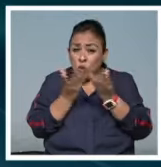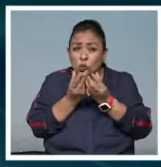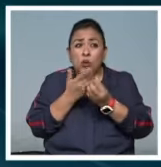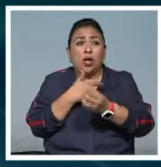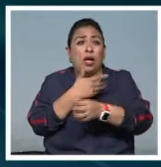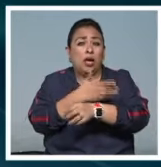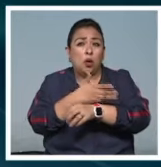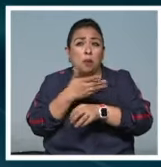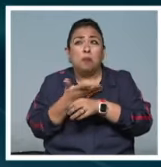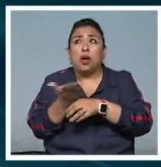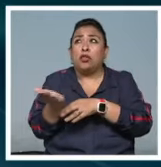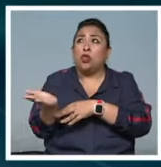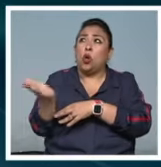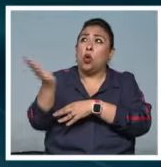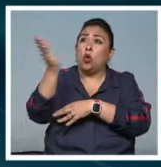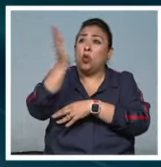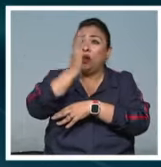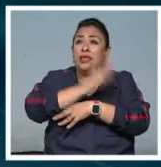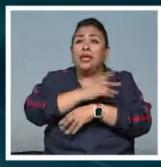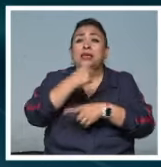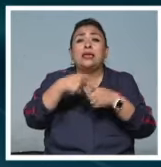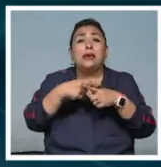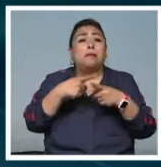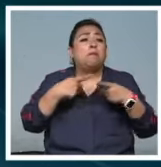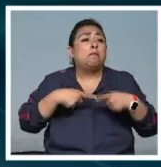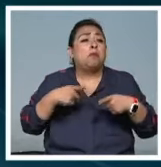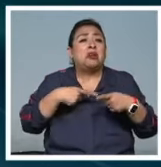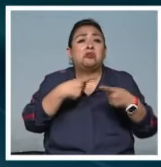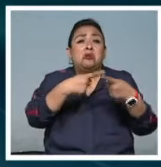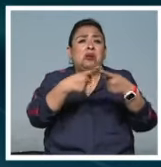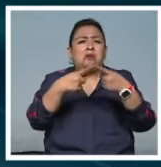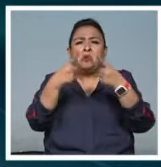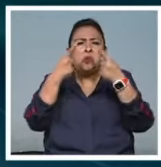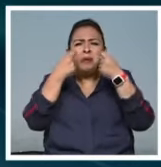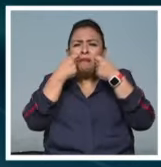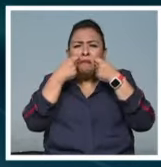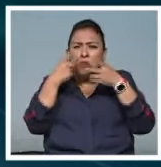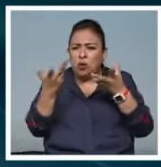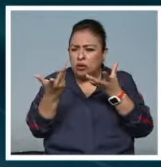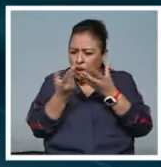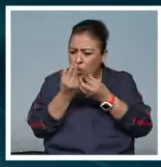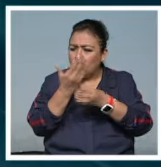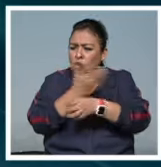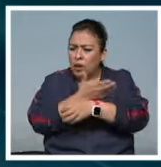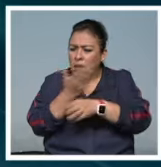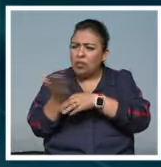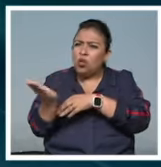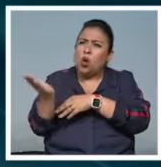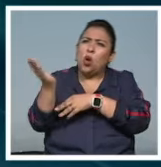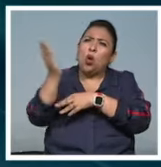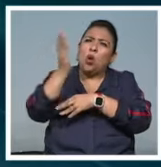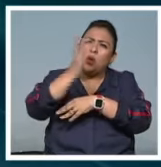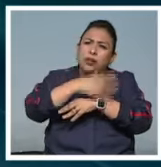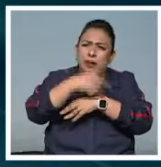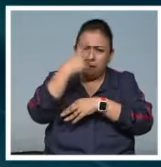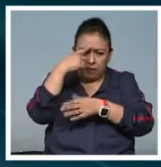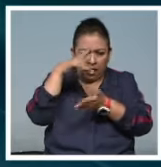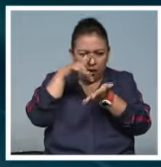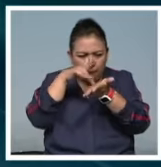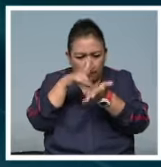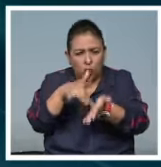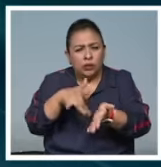acompañarse durante el día, los integrantes que sean, acompañarse durante el día para dar